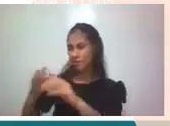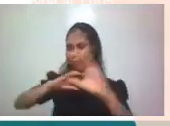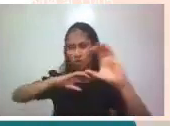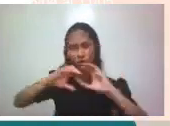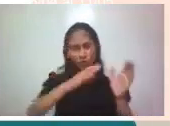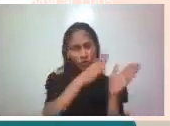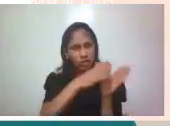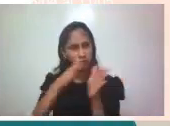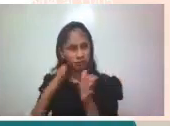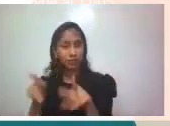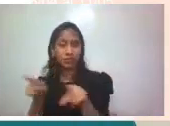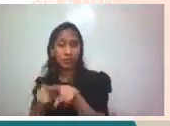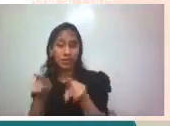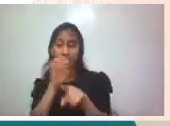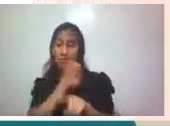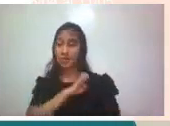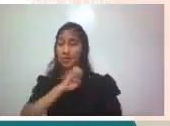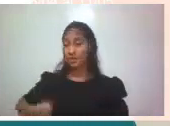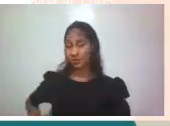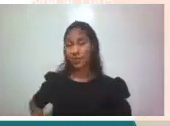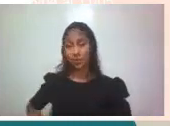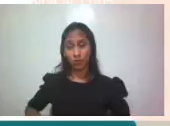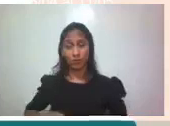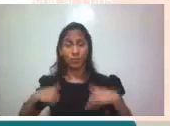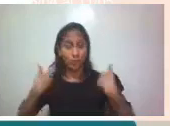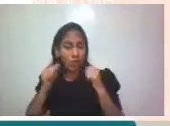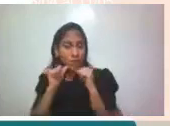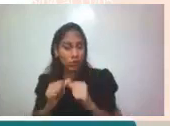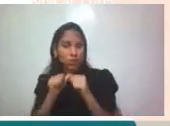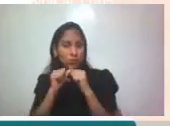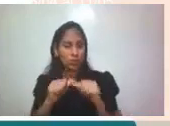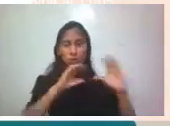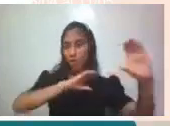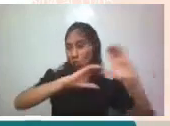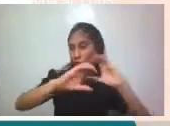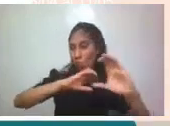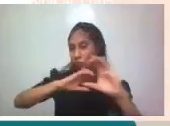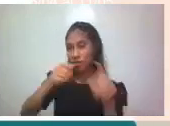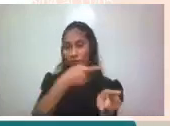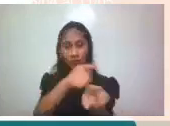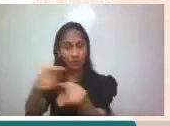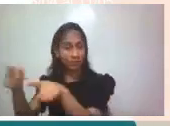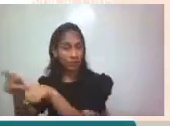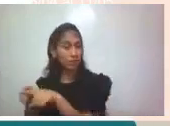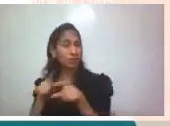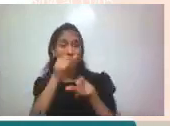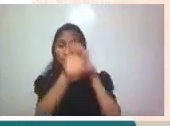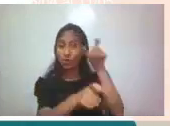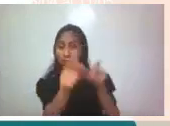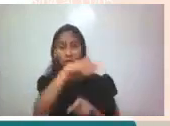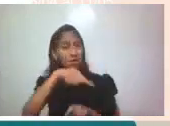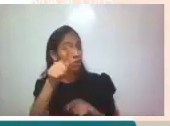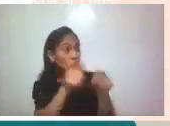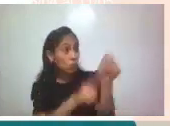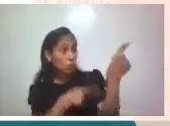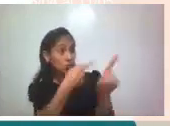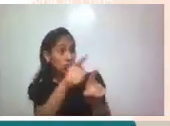debe continuar dialogando e intercambiando este tipo de aportes en el trabajo con pueblos